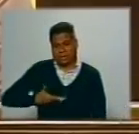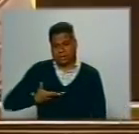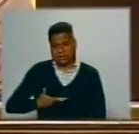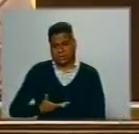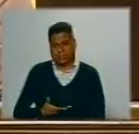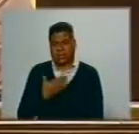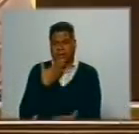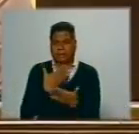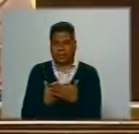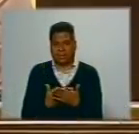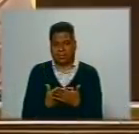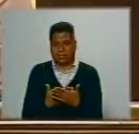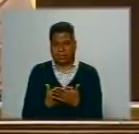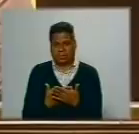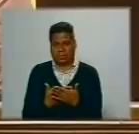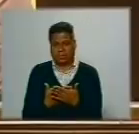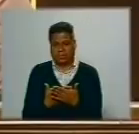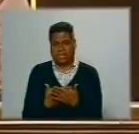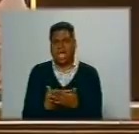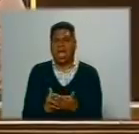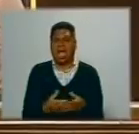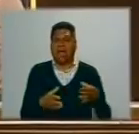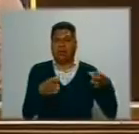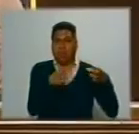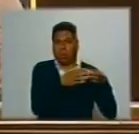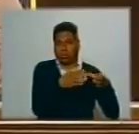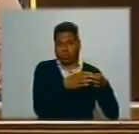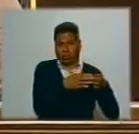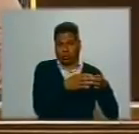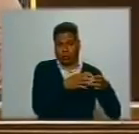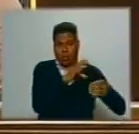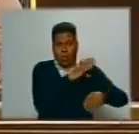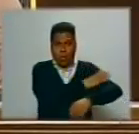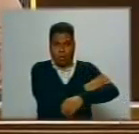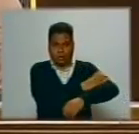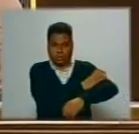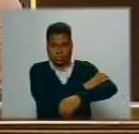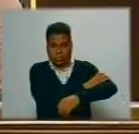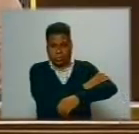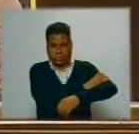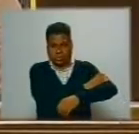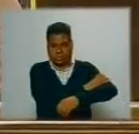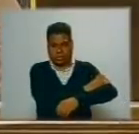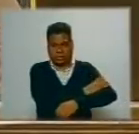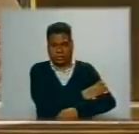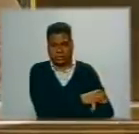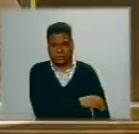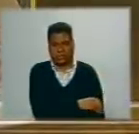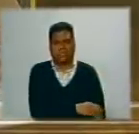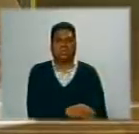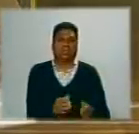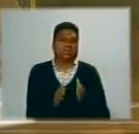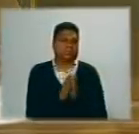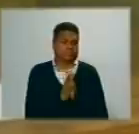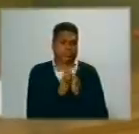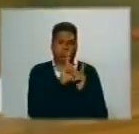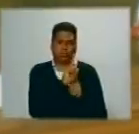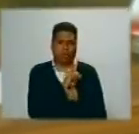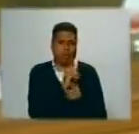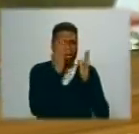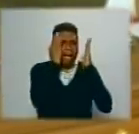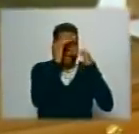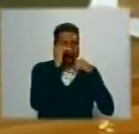exigimos a esos sectores de la derecha venezolana que no atiendan el llamado de Washington,